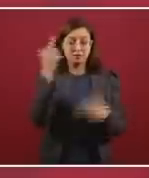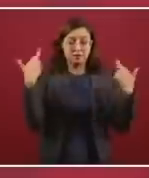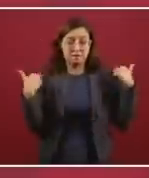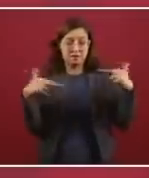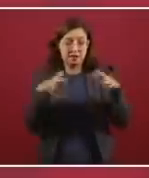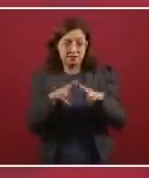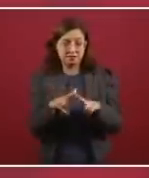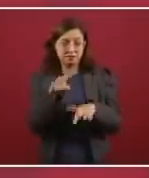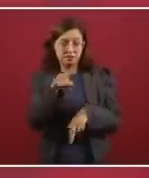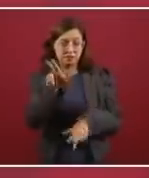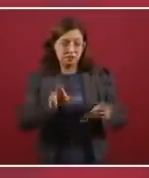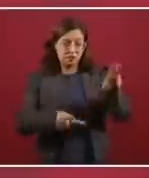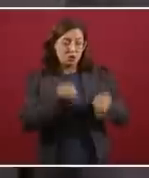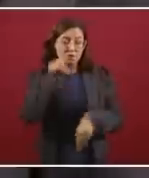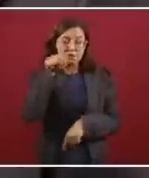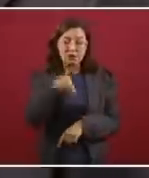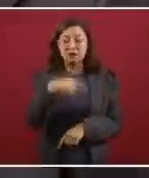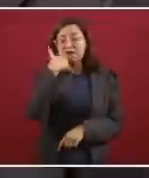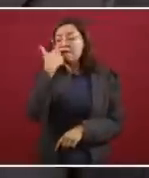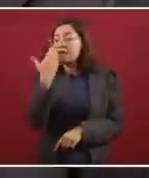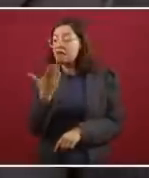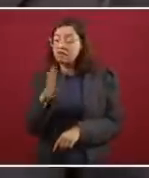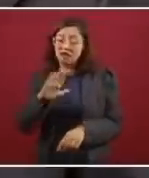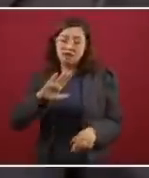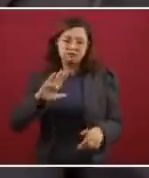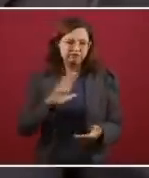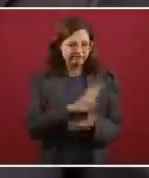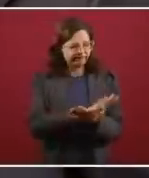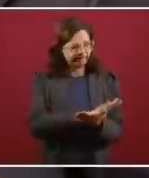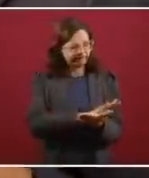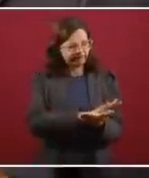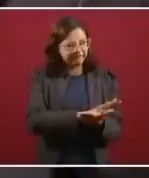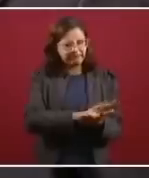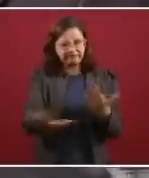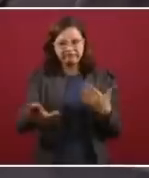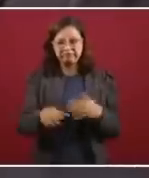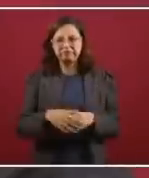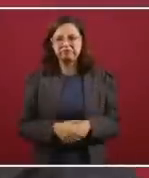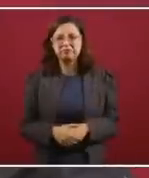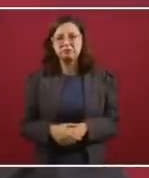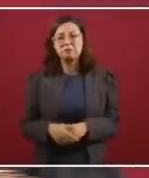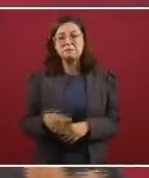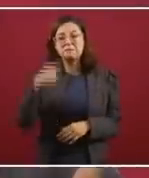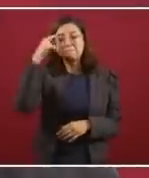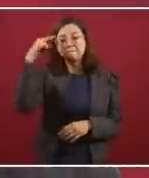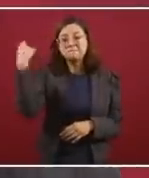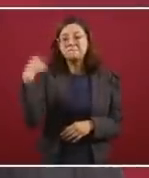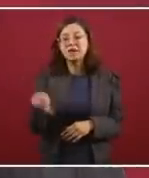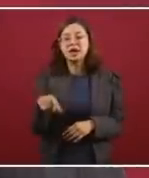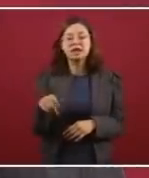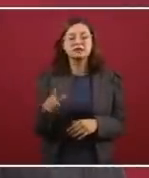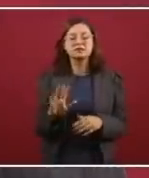acabarlas para que cualquiera pudiese ser contratado como